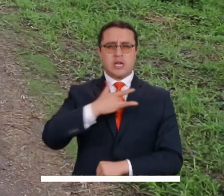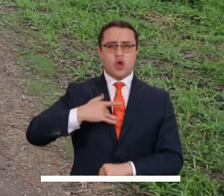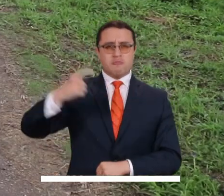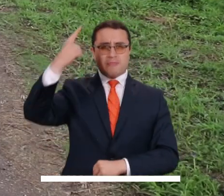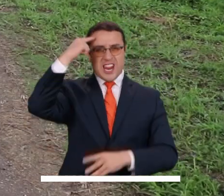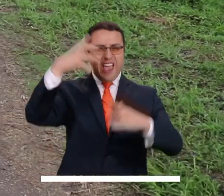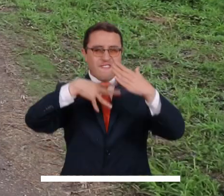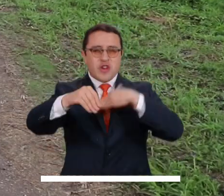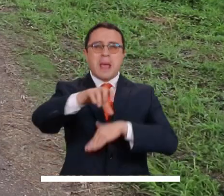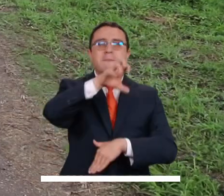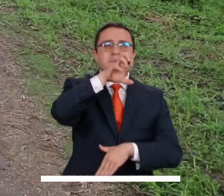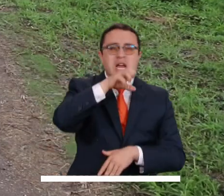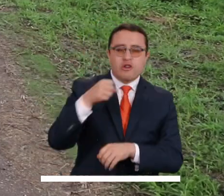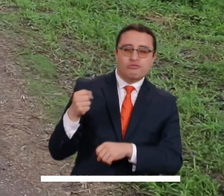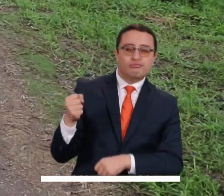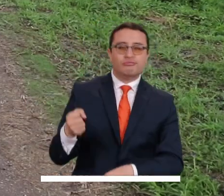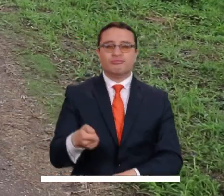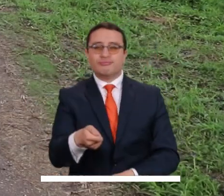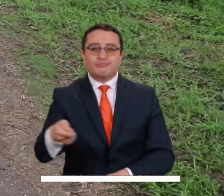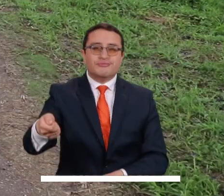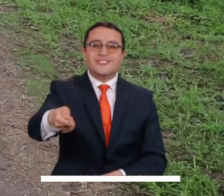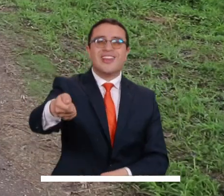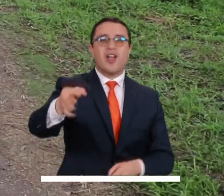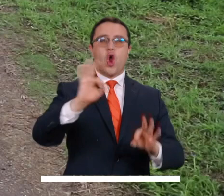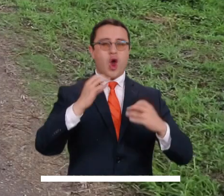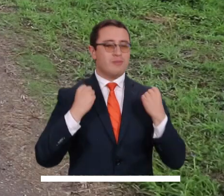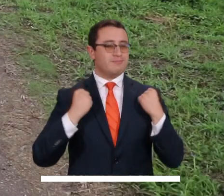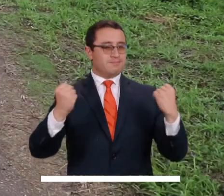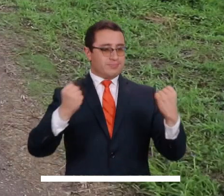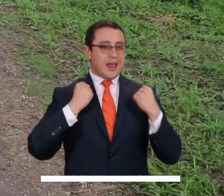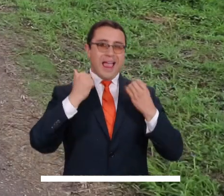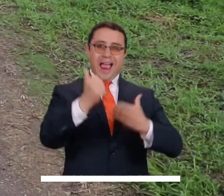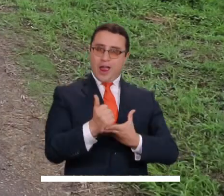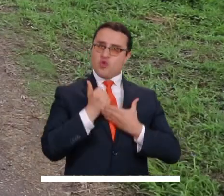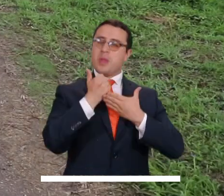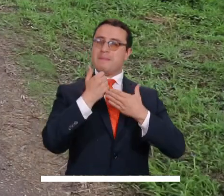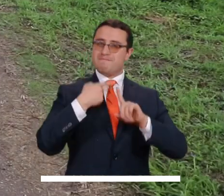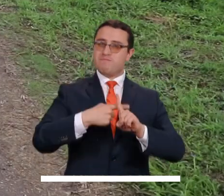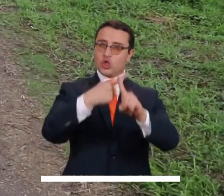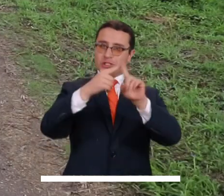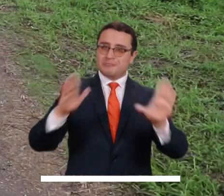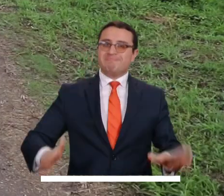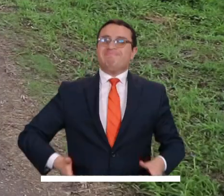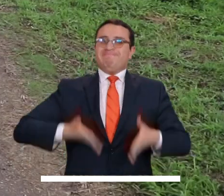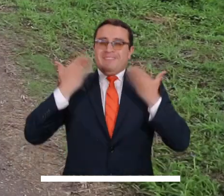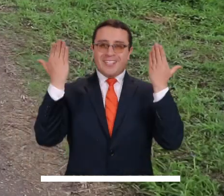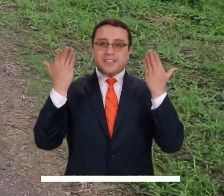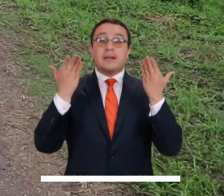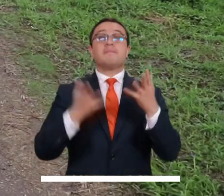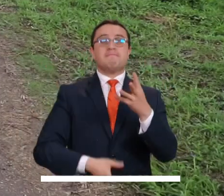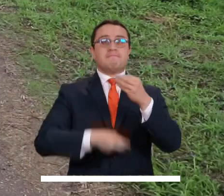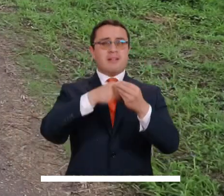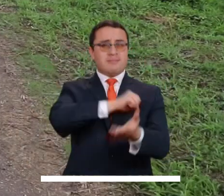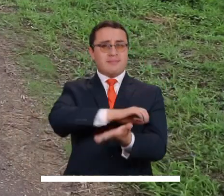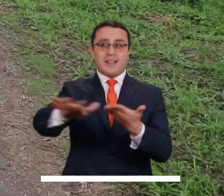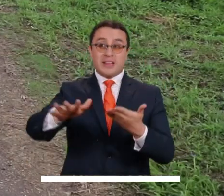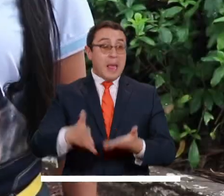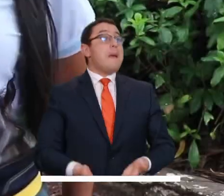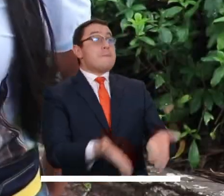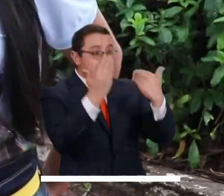libre como pasear a los perros o hacer ejercicio genera un espacio positivo en nuestro organismo y lo mejor de todo es que es gratuito. ¡Ve por